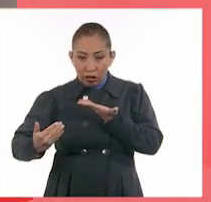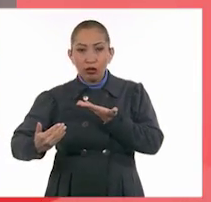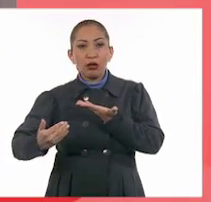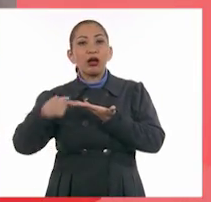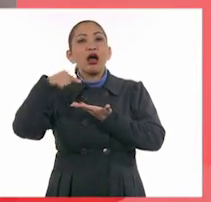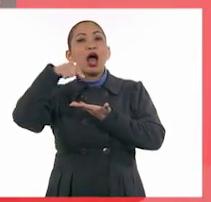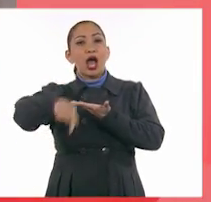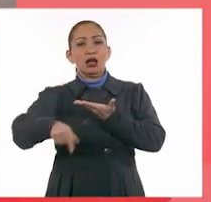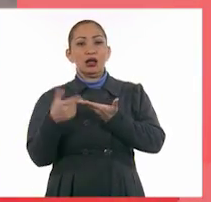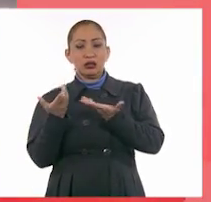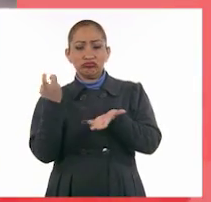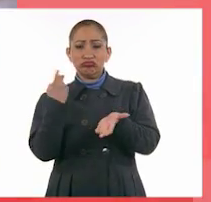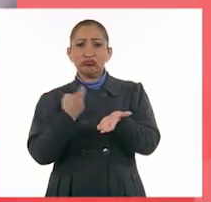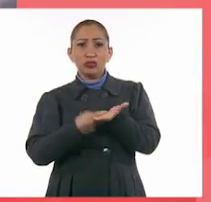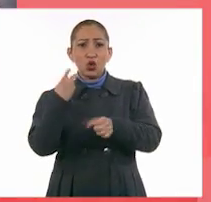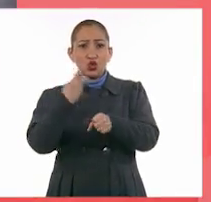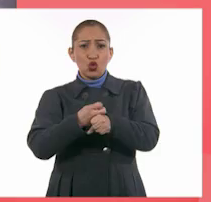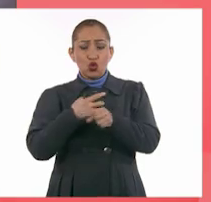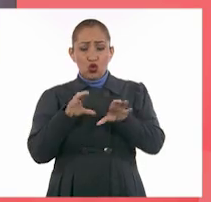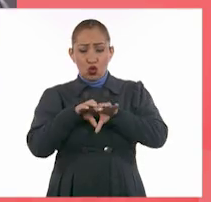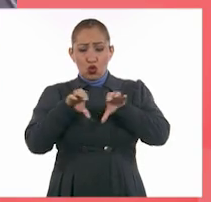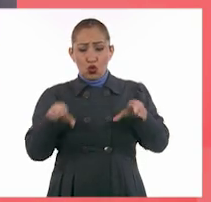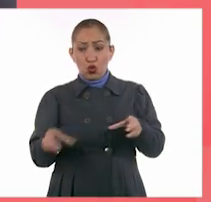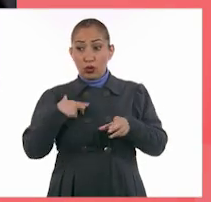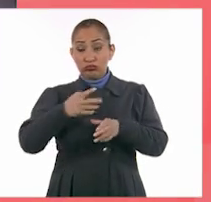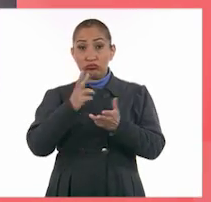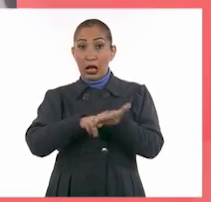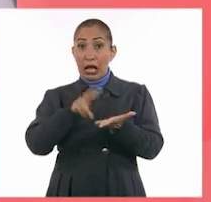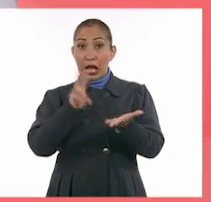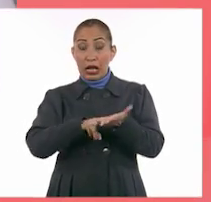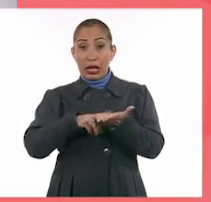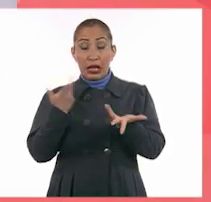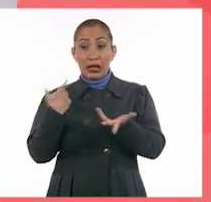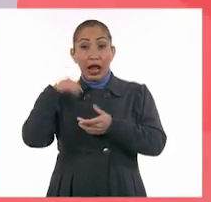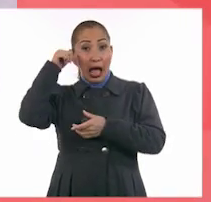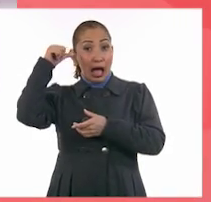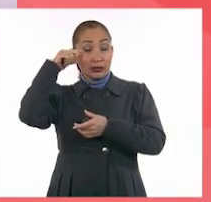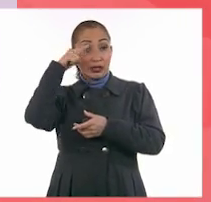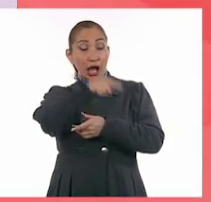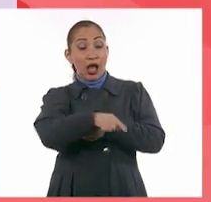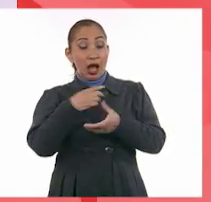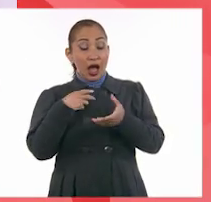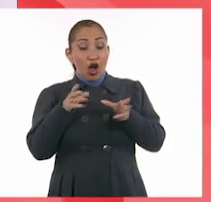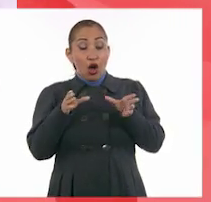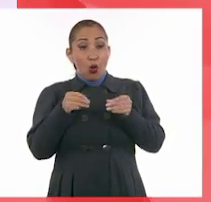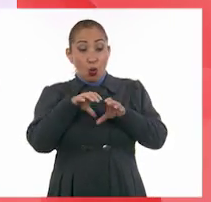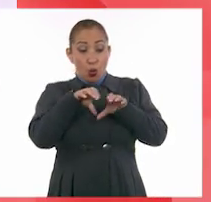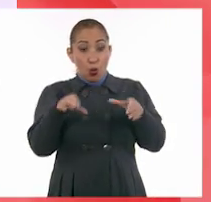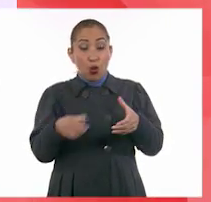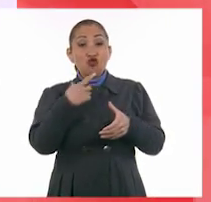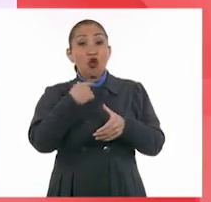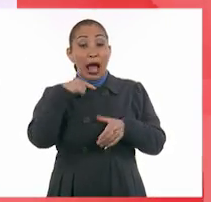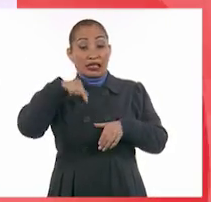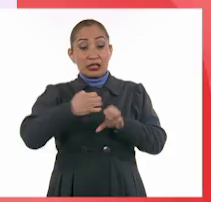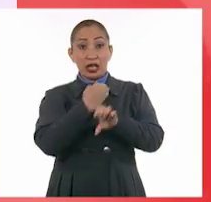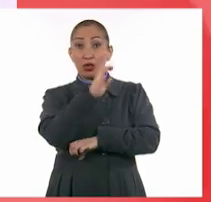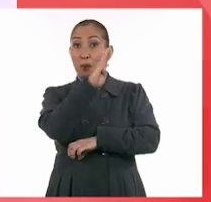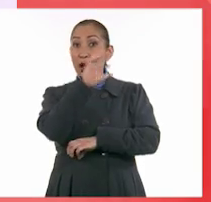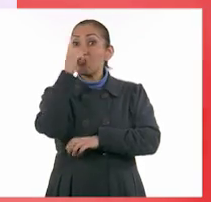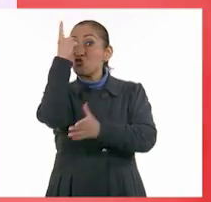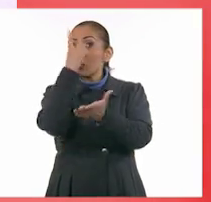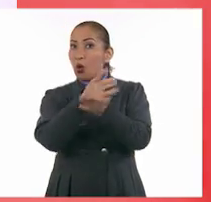Es un crustáceo muy valuado en el mercado asiático. La langosta roja nada más se puede conseguir en este estado, que es el estado de Baja